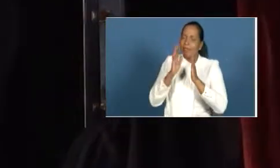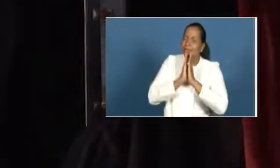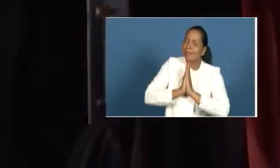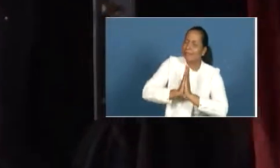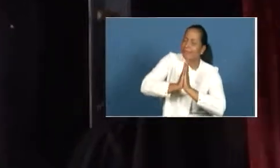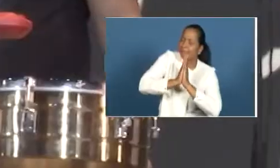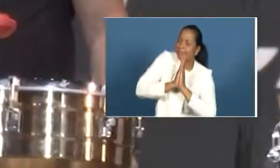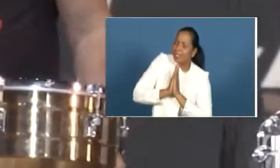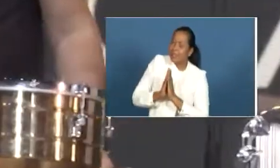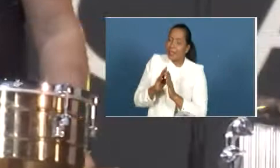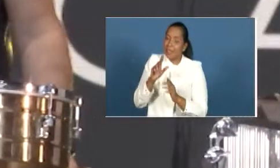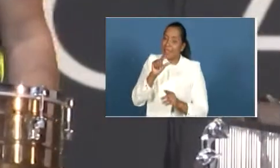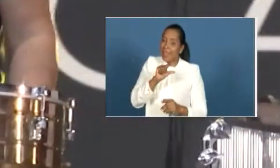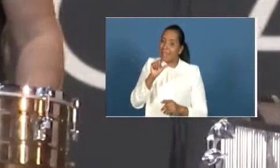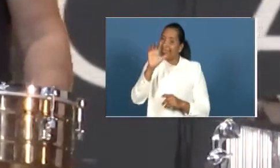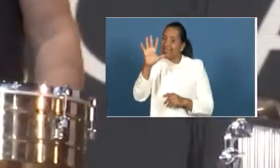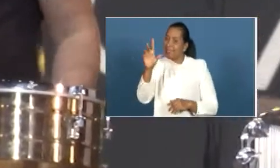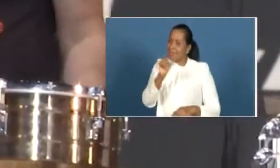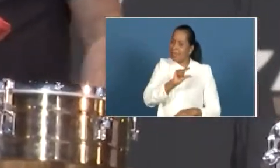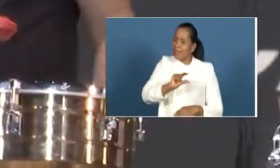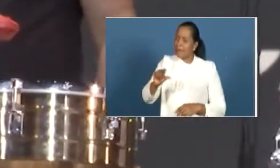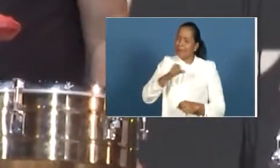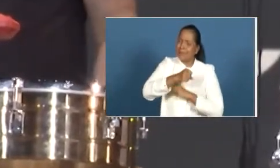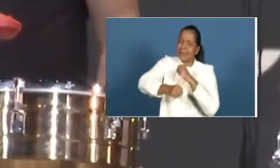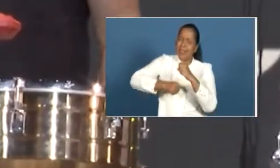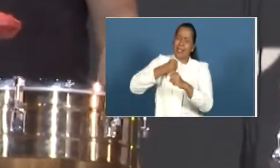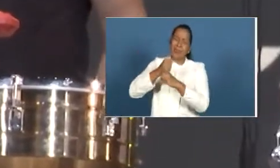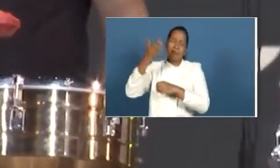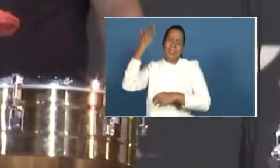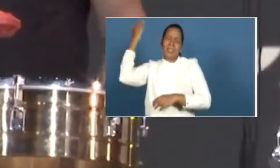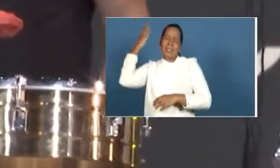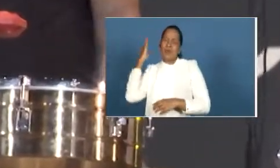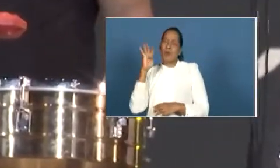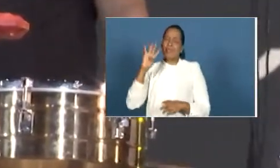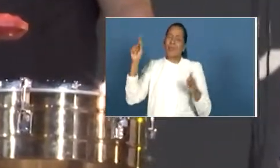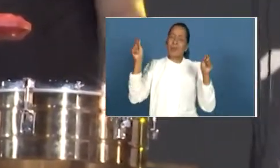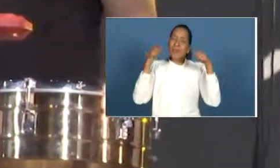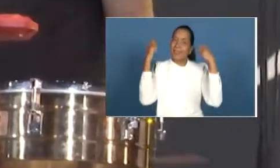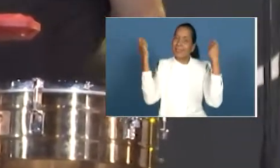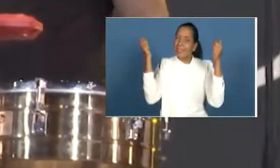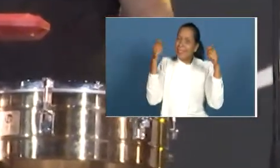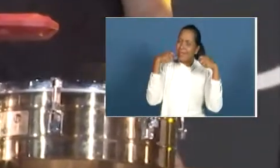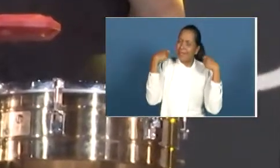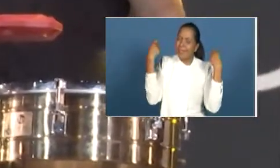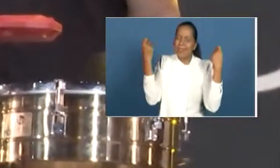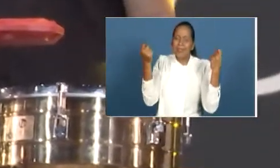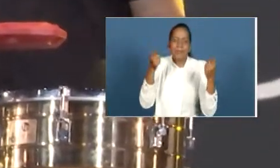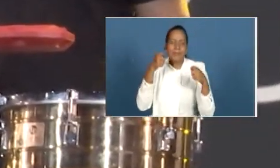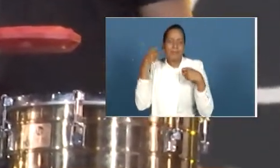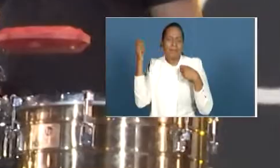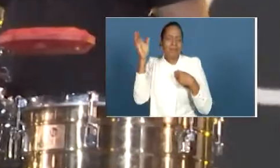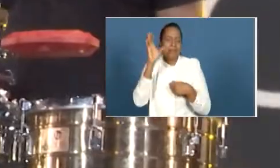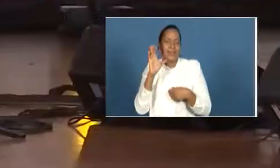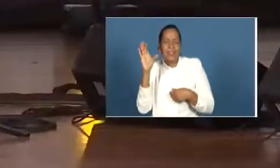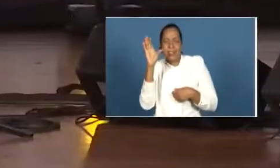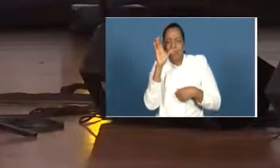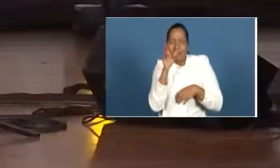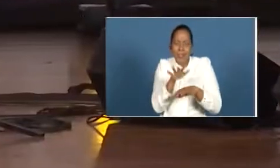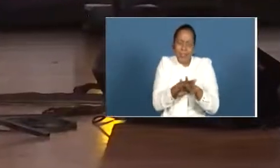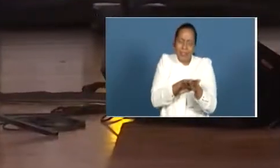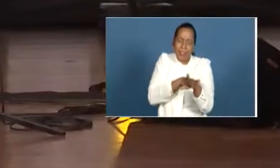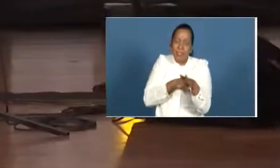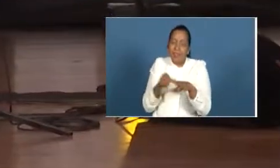De 5 semanas y años de 4 febreros, hacer agostos en tu piel,